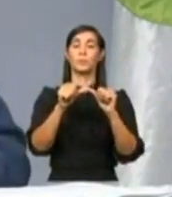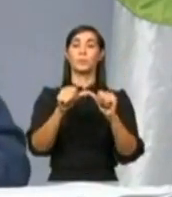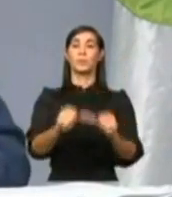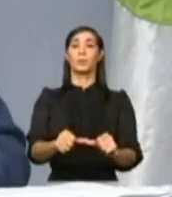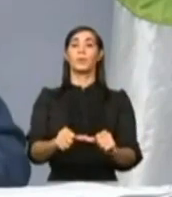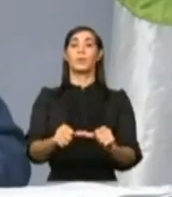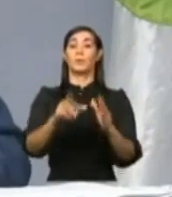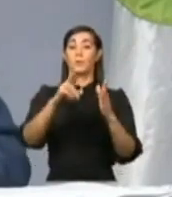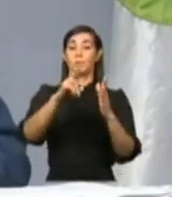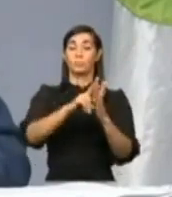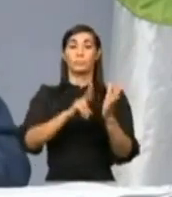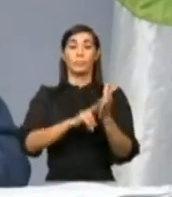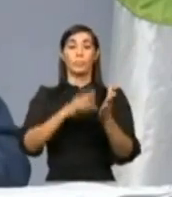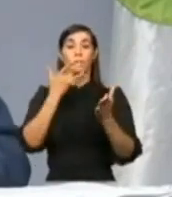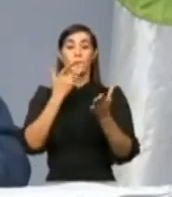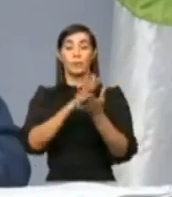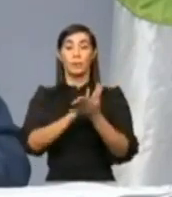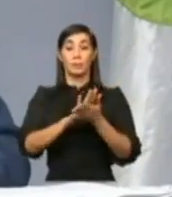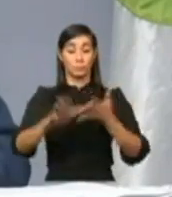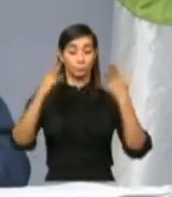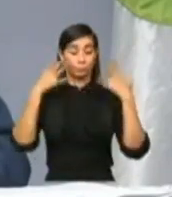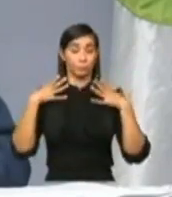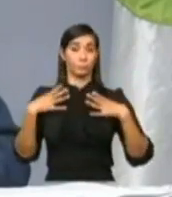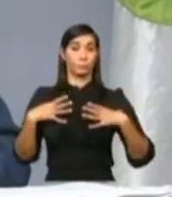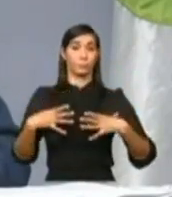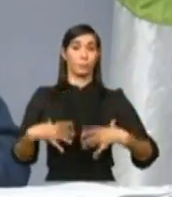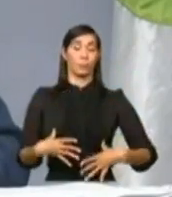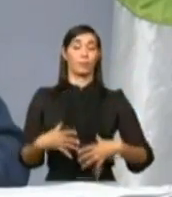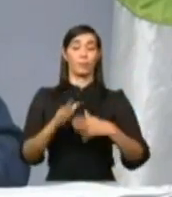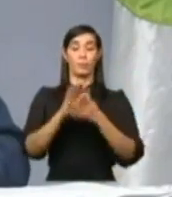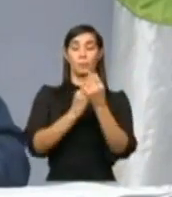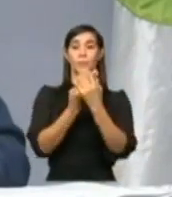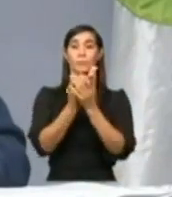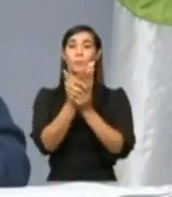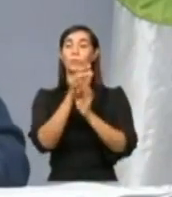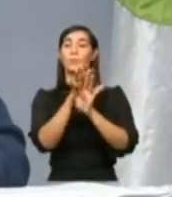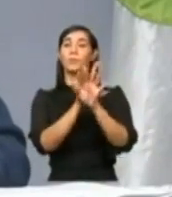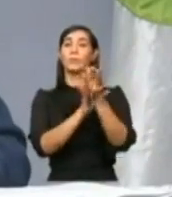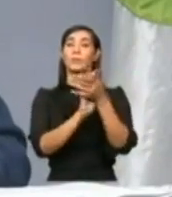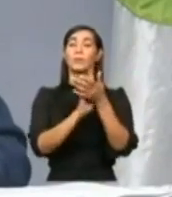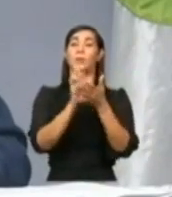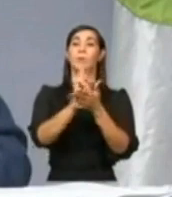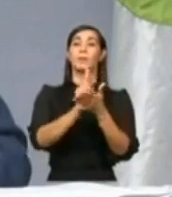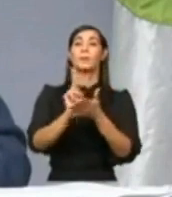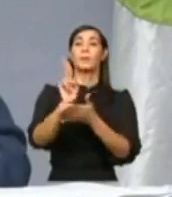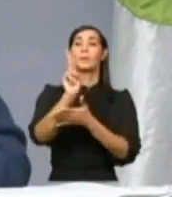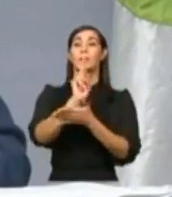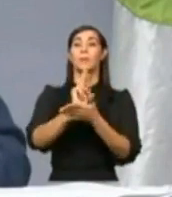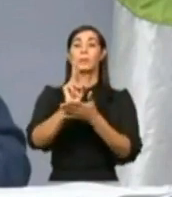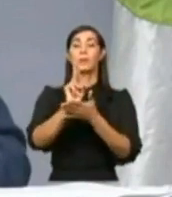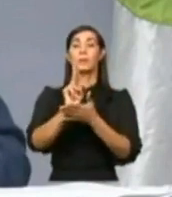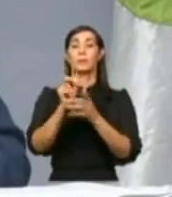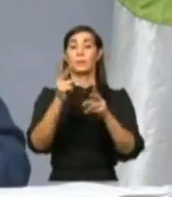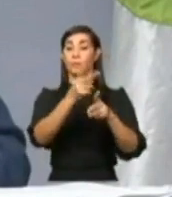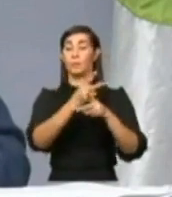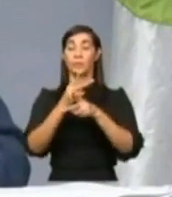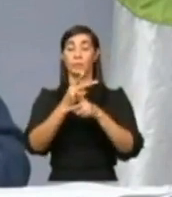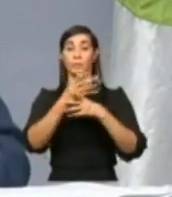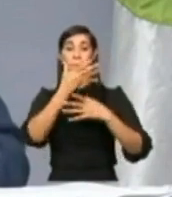las medidas de higiene personal como lavado de mano y el uso de protección de